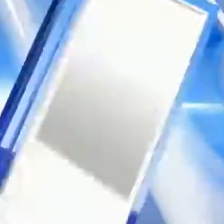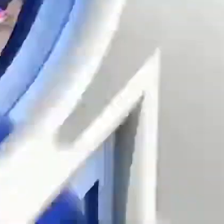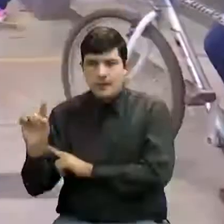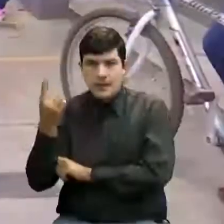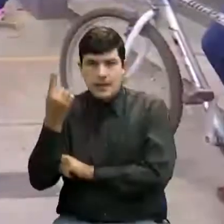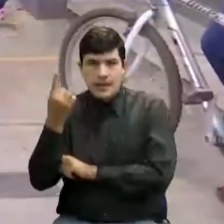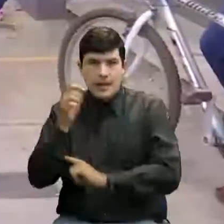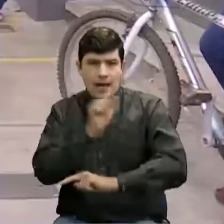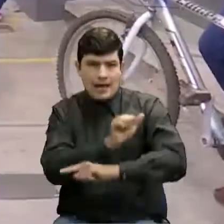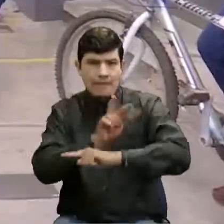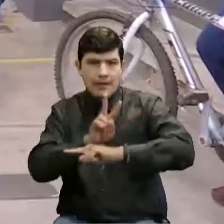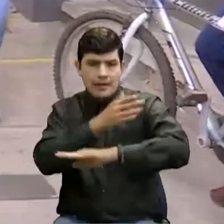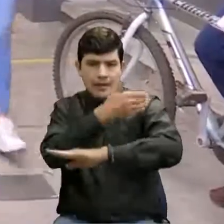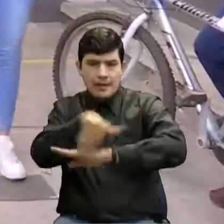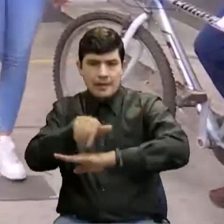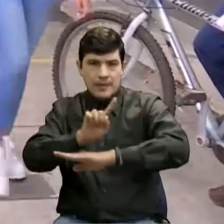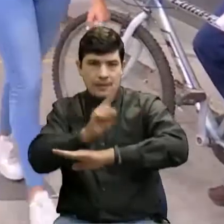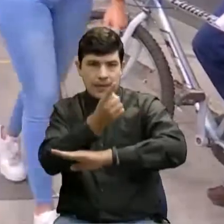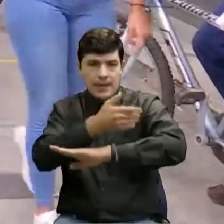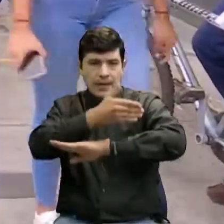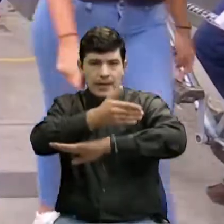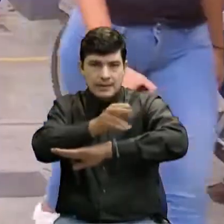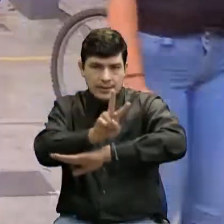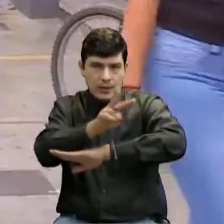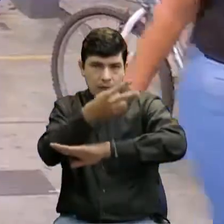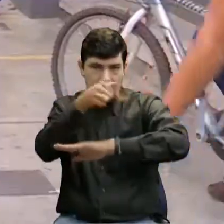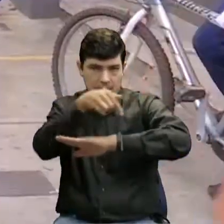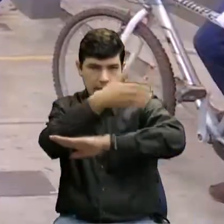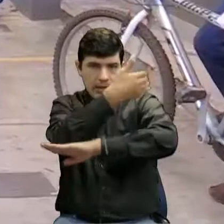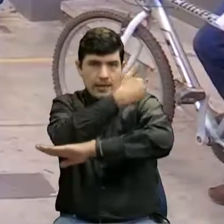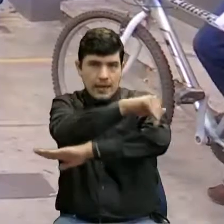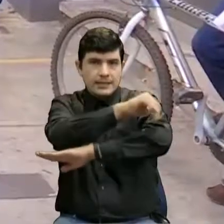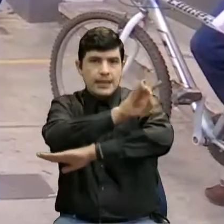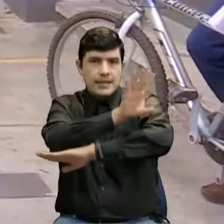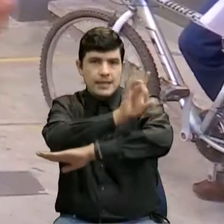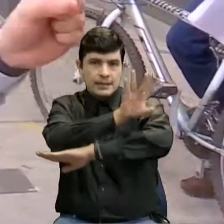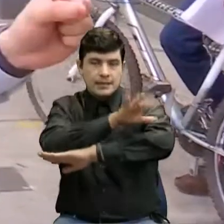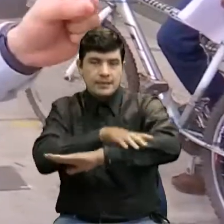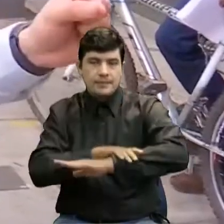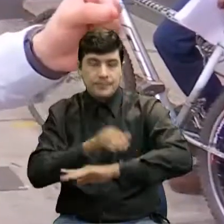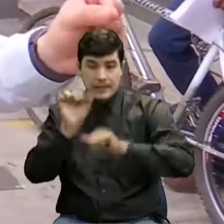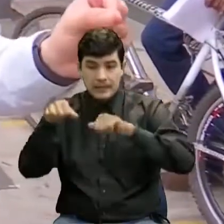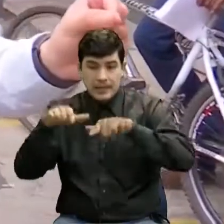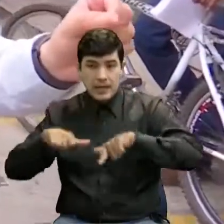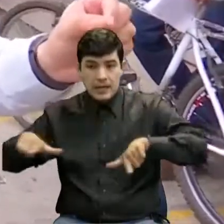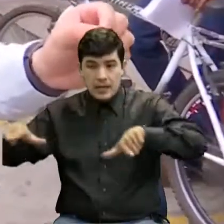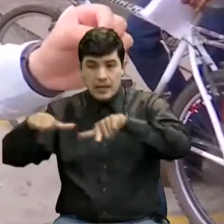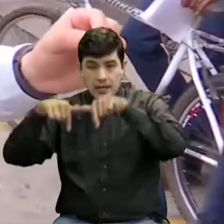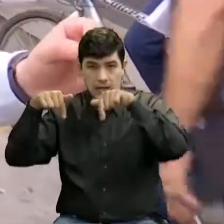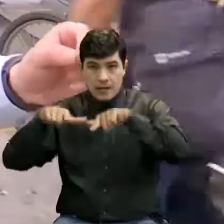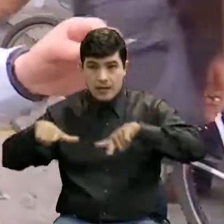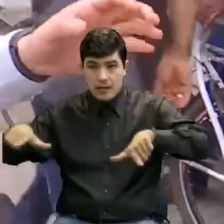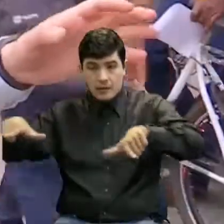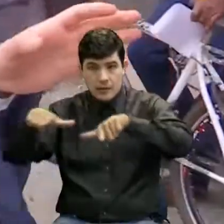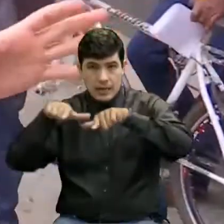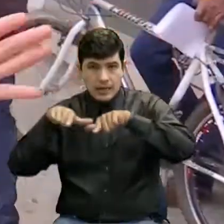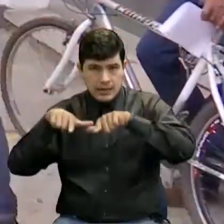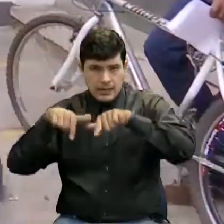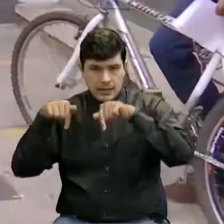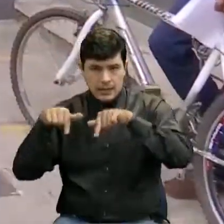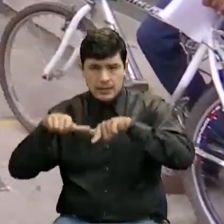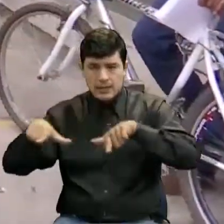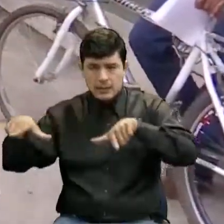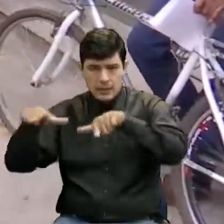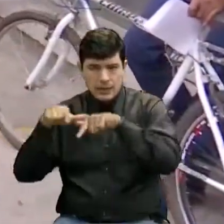segunda en la calle 15 en esta zona de frontera aquí en este punto específicamente en este dispensario de entrega de